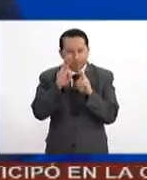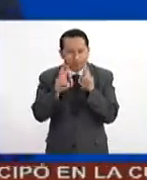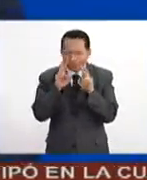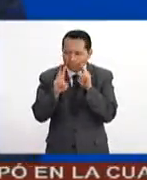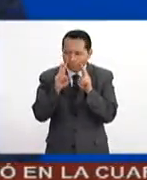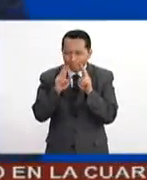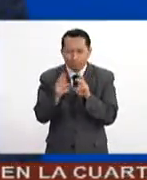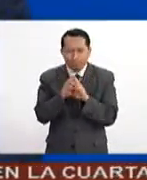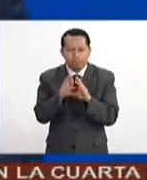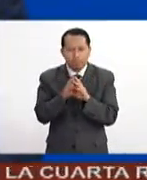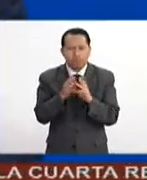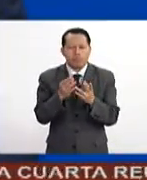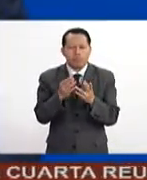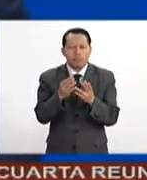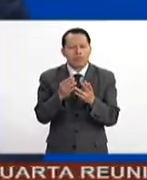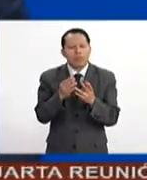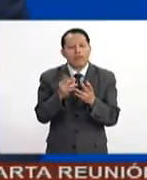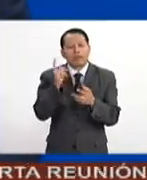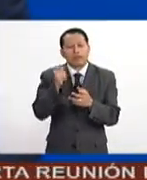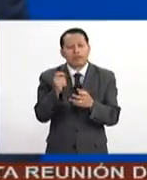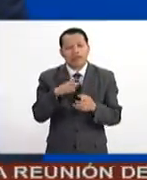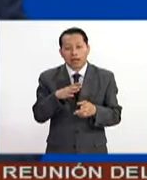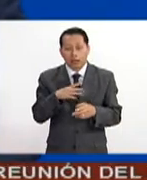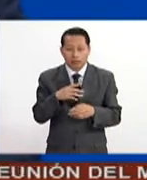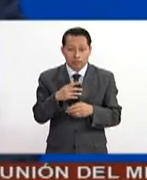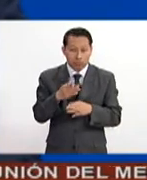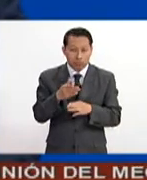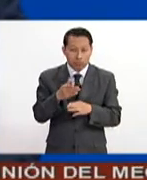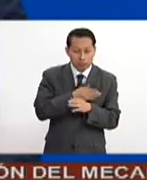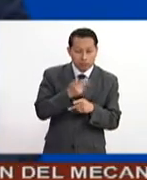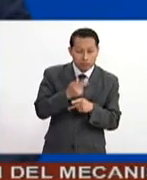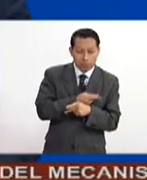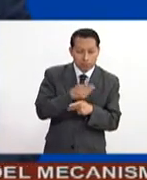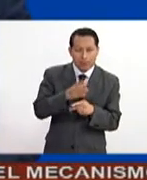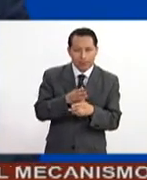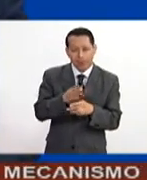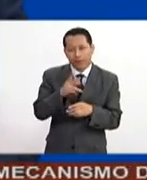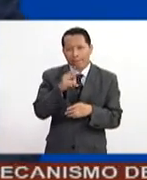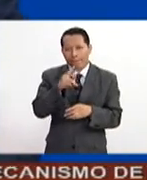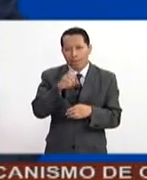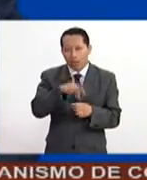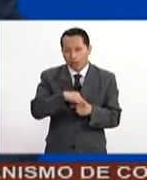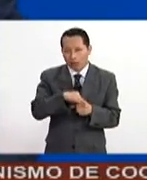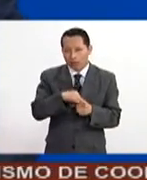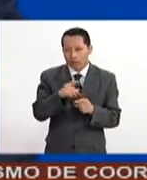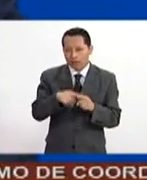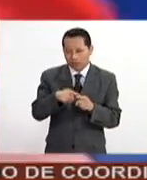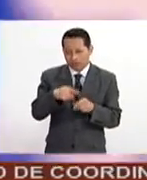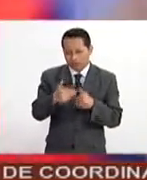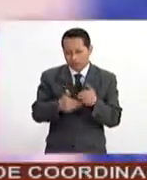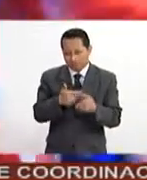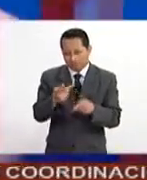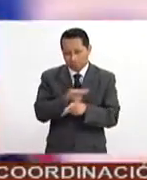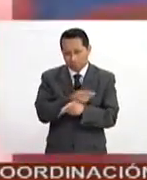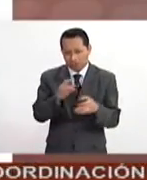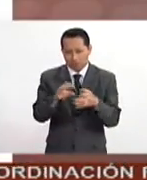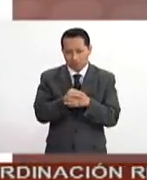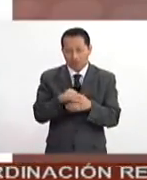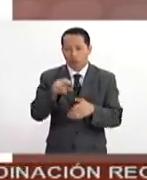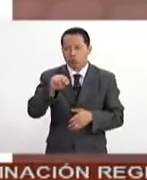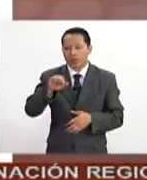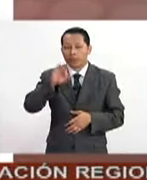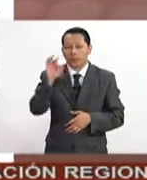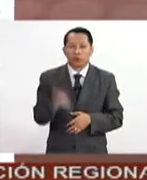bastante, digamos, tuvieron un carácter predictivo, las preelectorales terminaron pareciéndose a lo que se dio. 80%